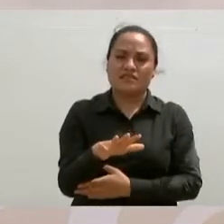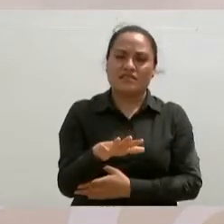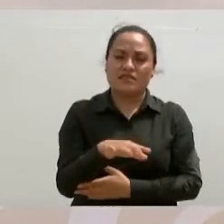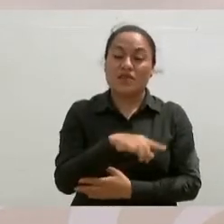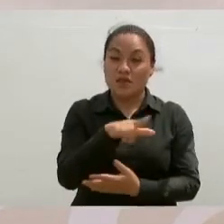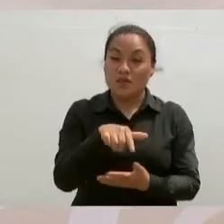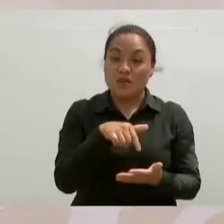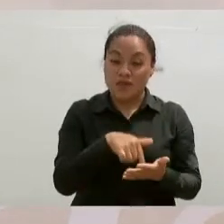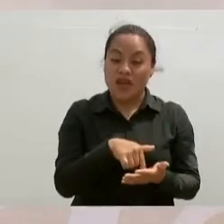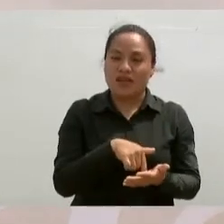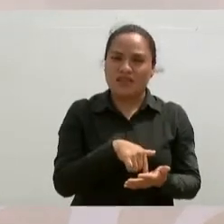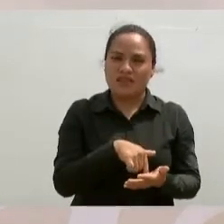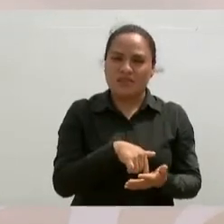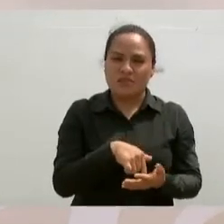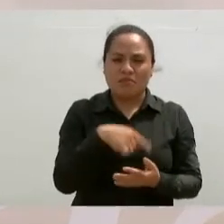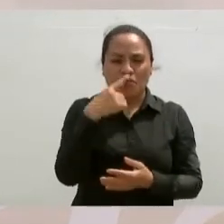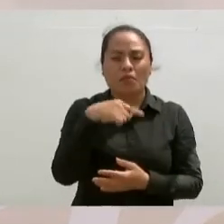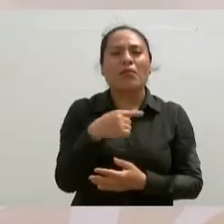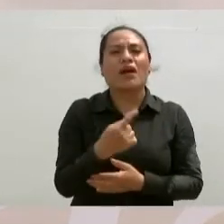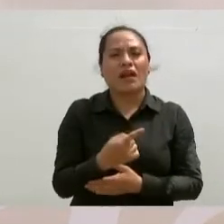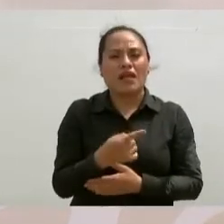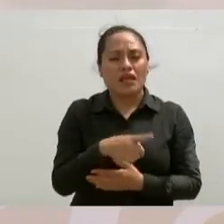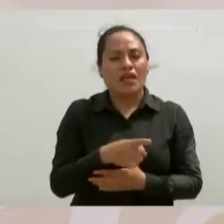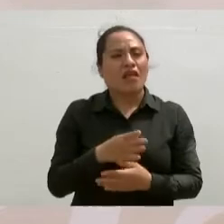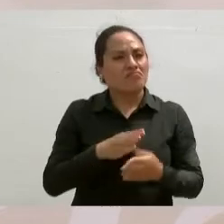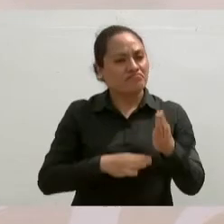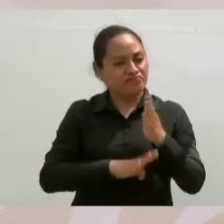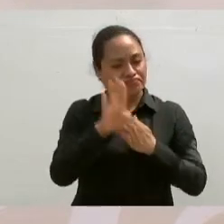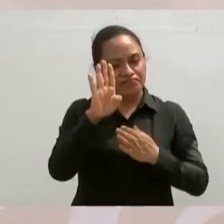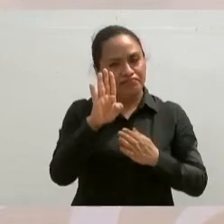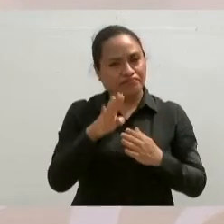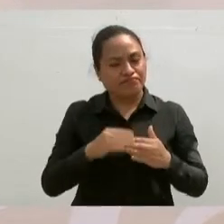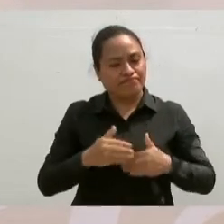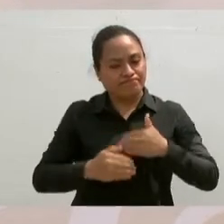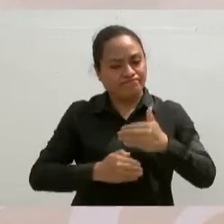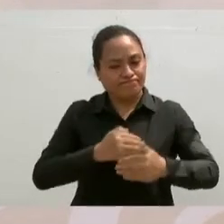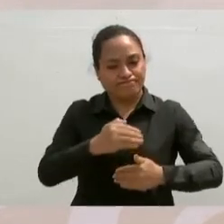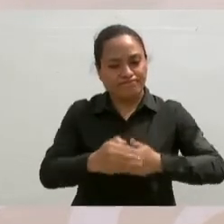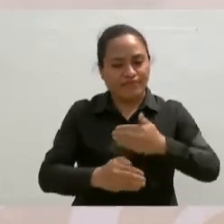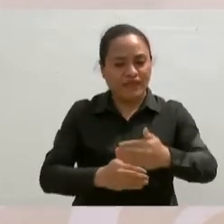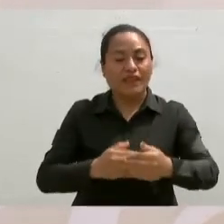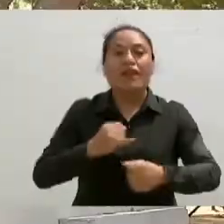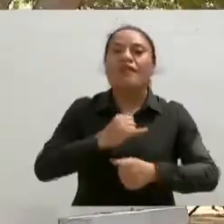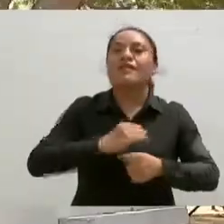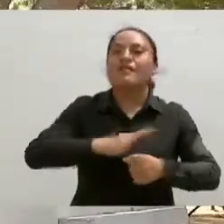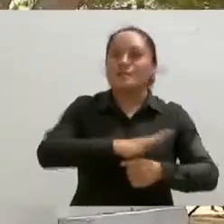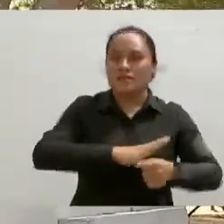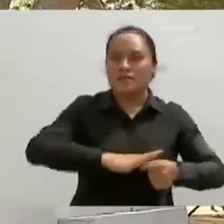centros para el desarrollo en el Istmo.